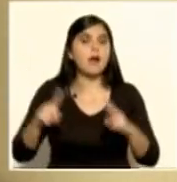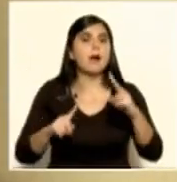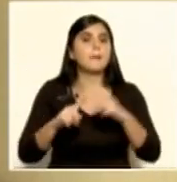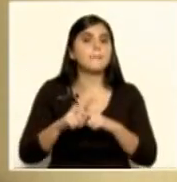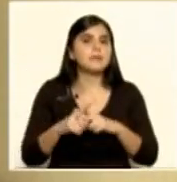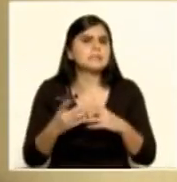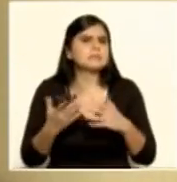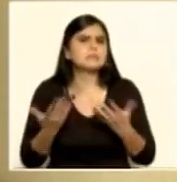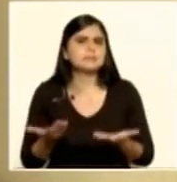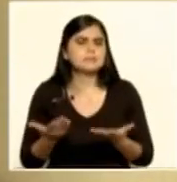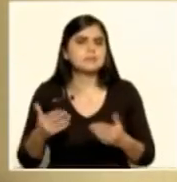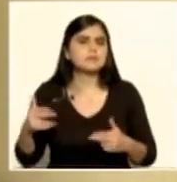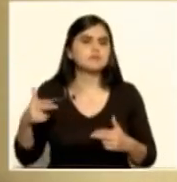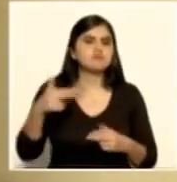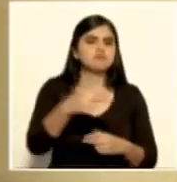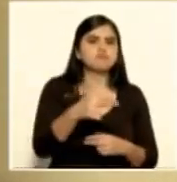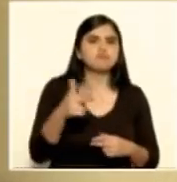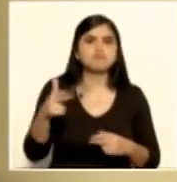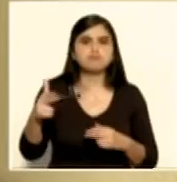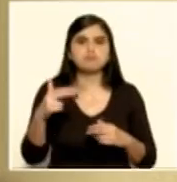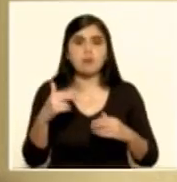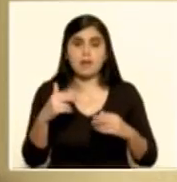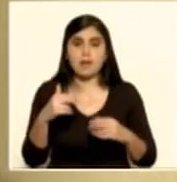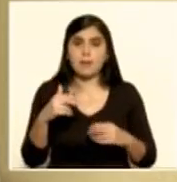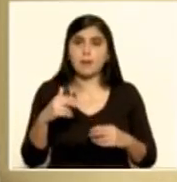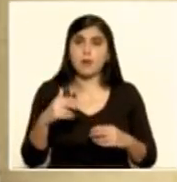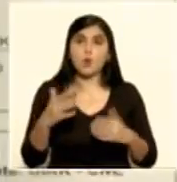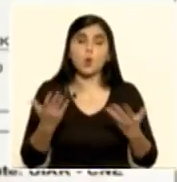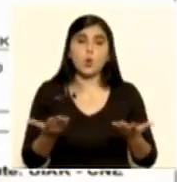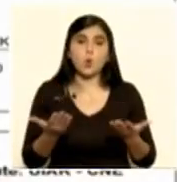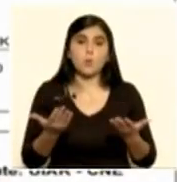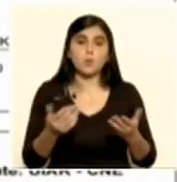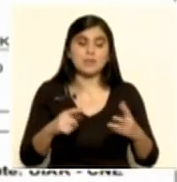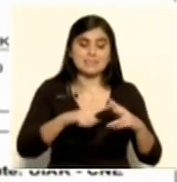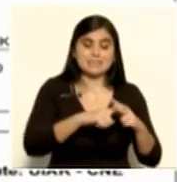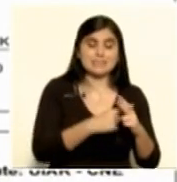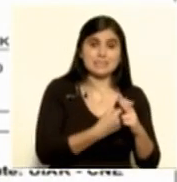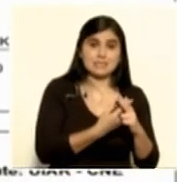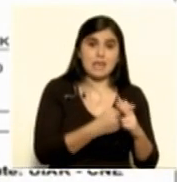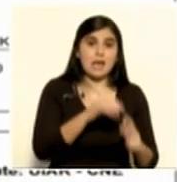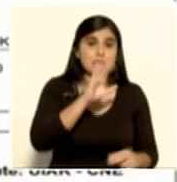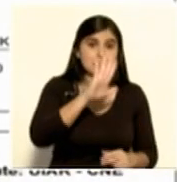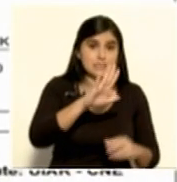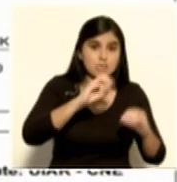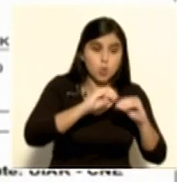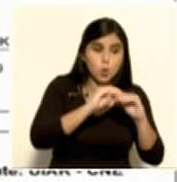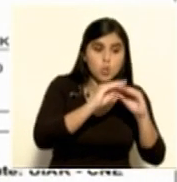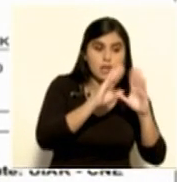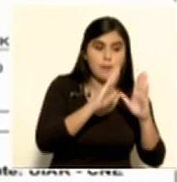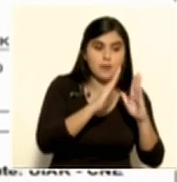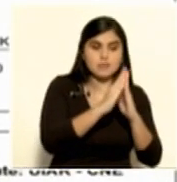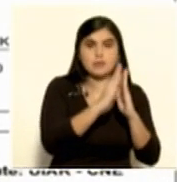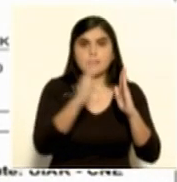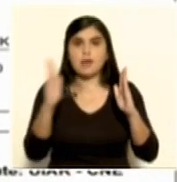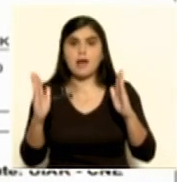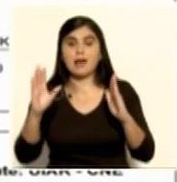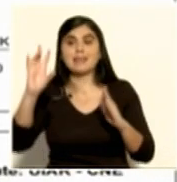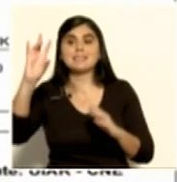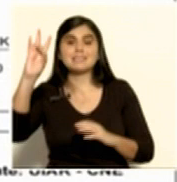aplicarán la circulación vehicular de las 5 de la mañana a las 7 de la